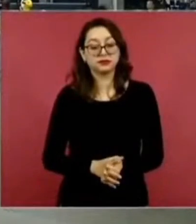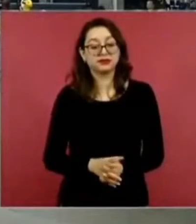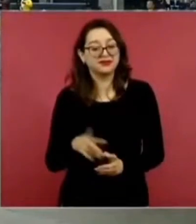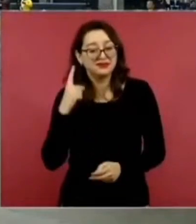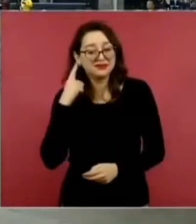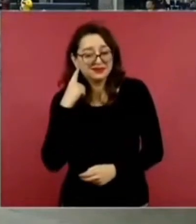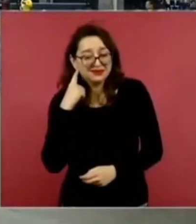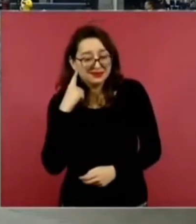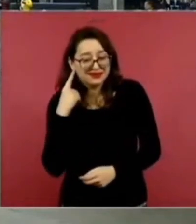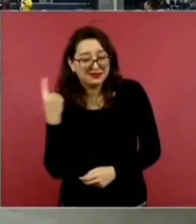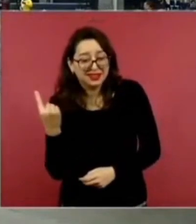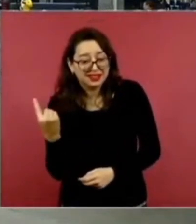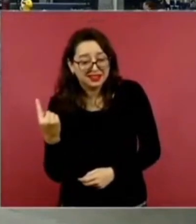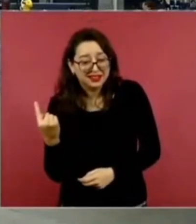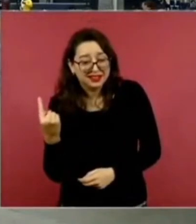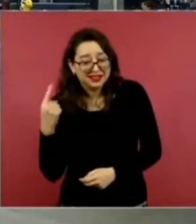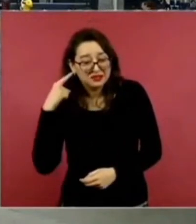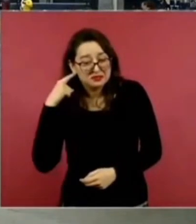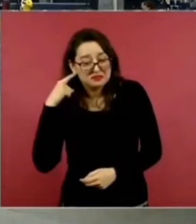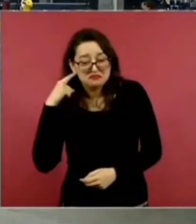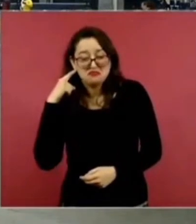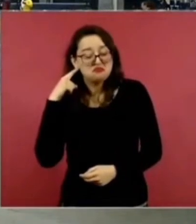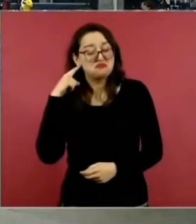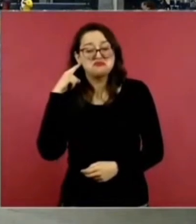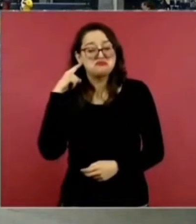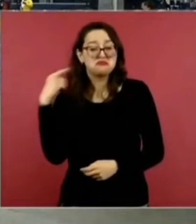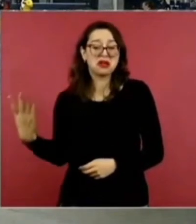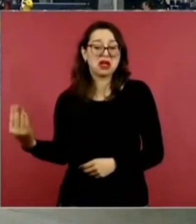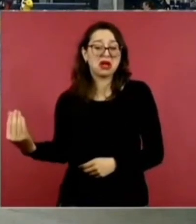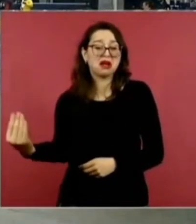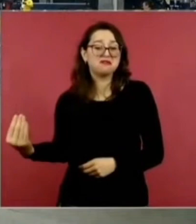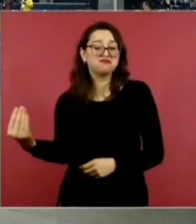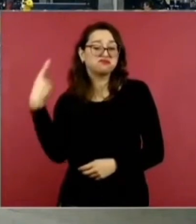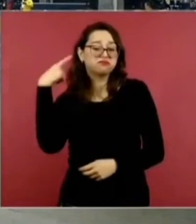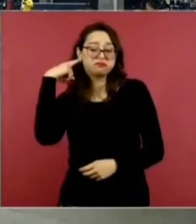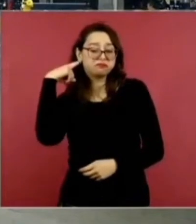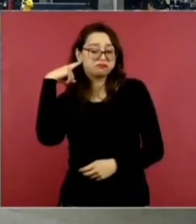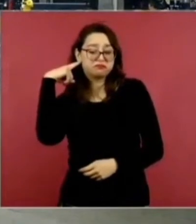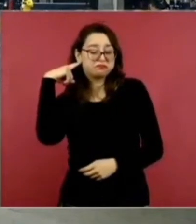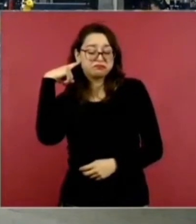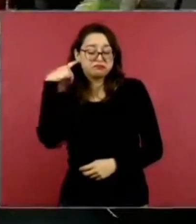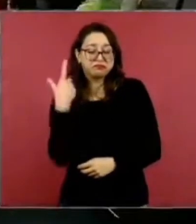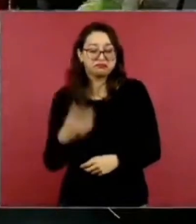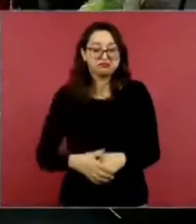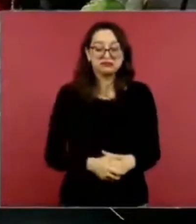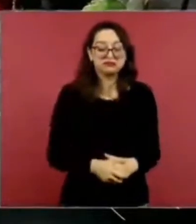¿Cómo? Desde todo del Fonde, de estos seguros y demás, más los 15,000 de las...